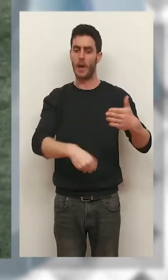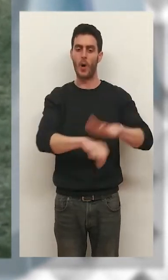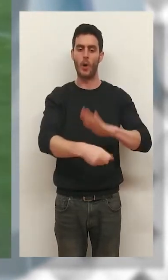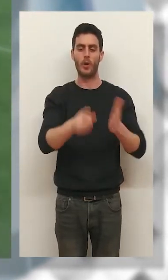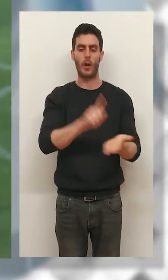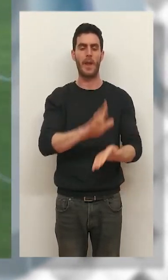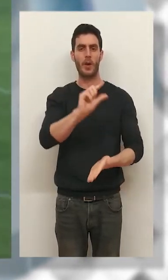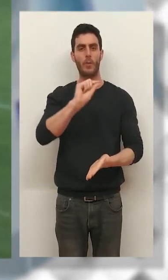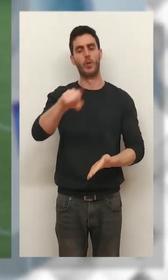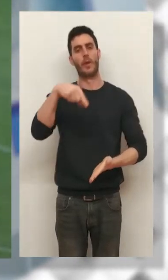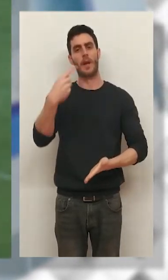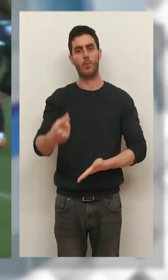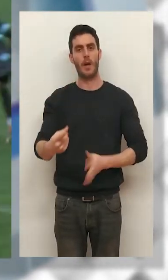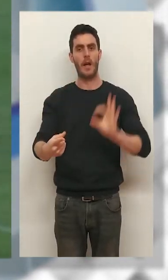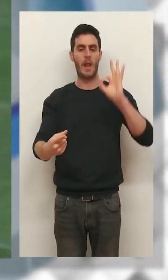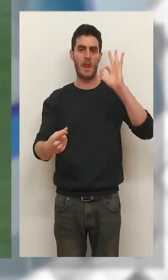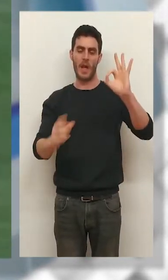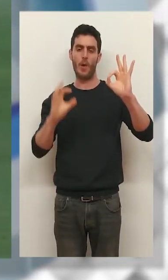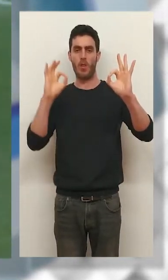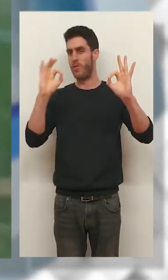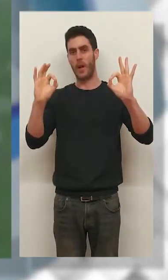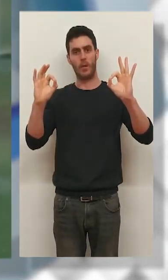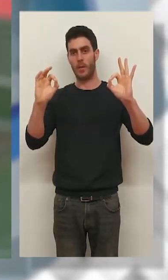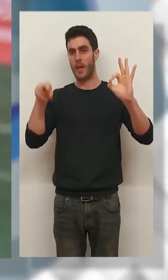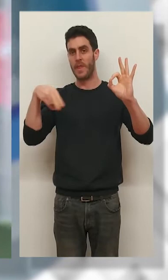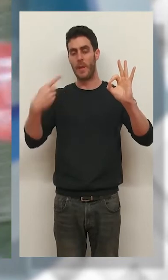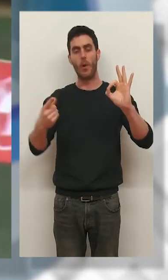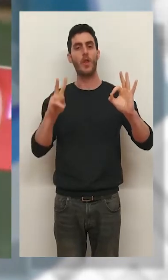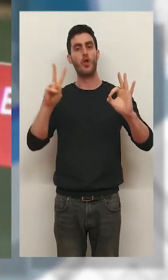del 0-0 inicial a un 2-1 a favor de los locales.